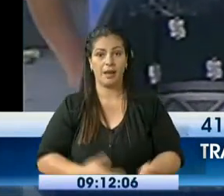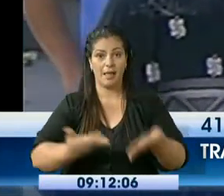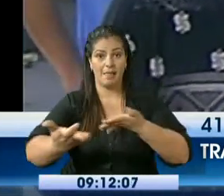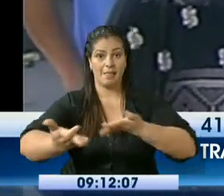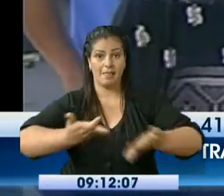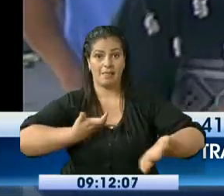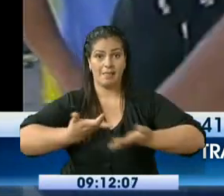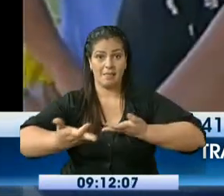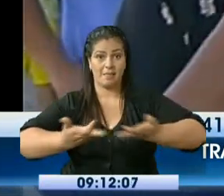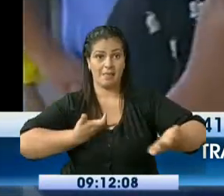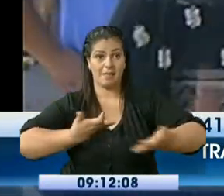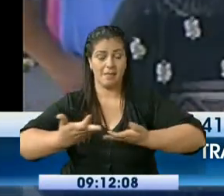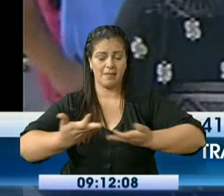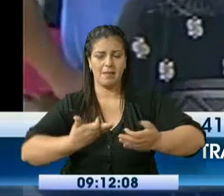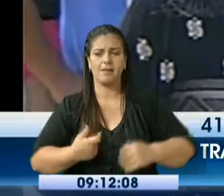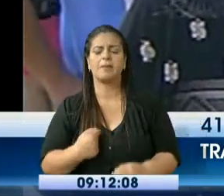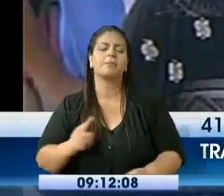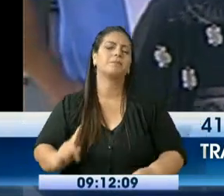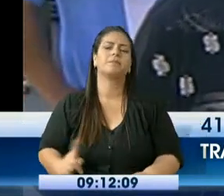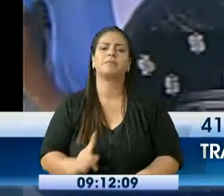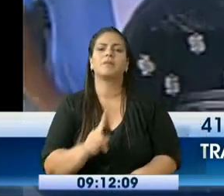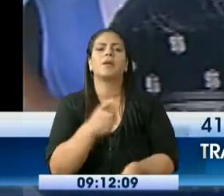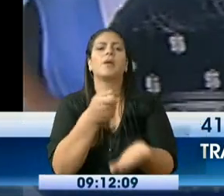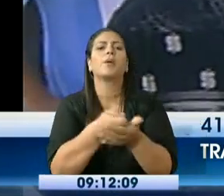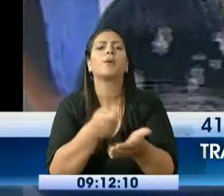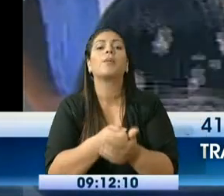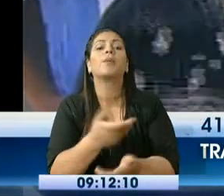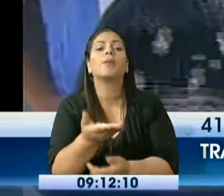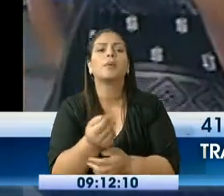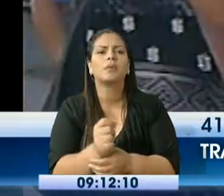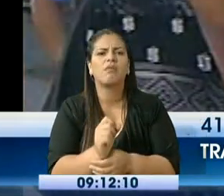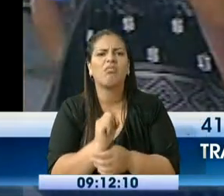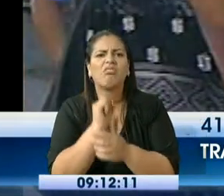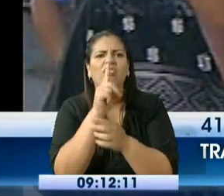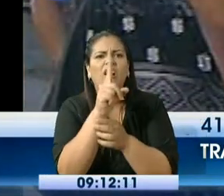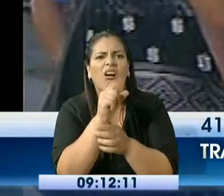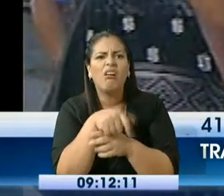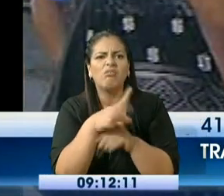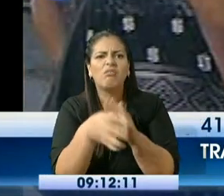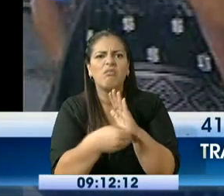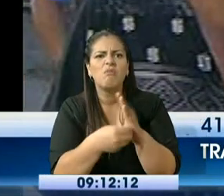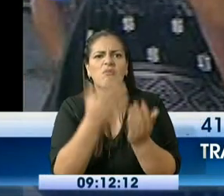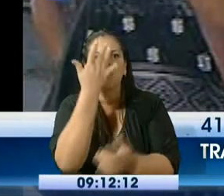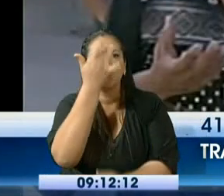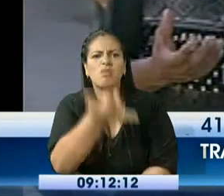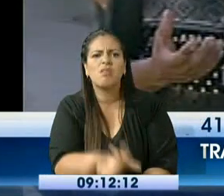necesidad. Entonces, hacemos un llamado, o sea, central, que hay...